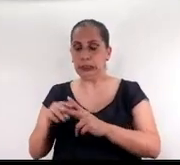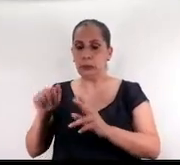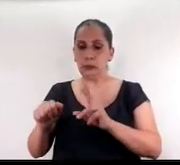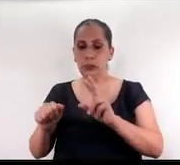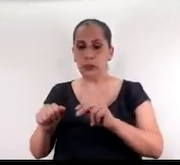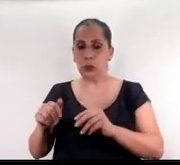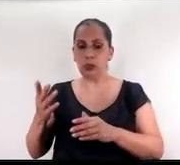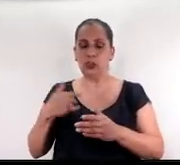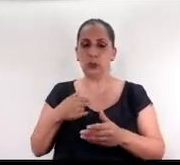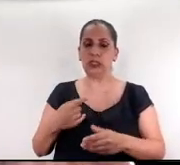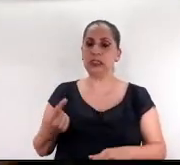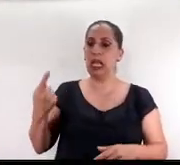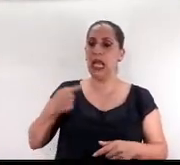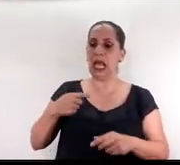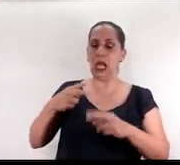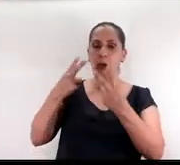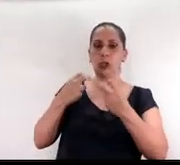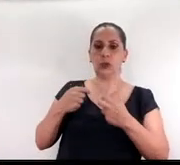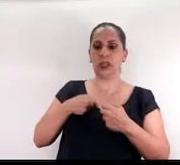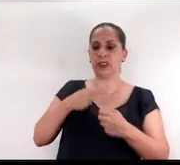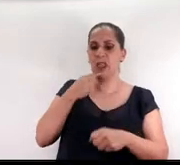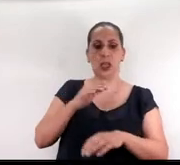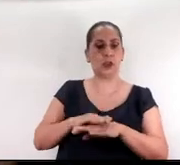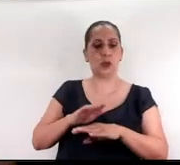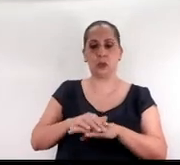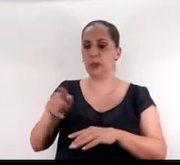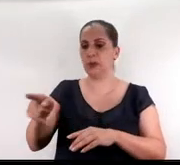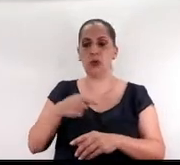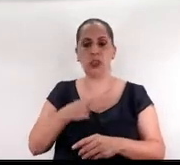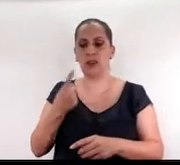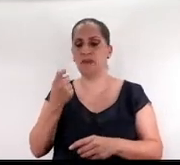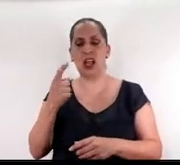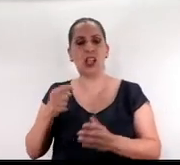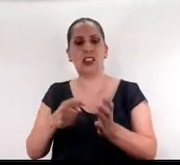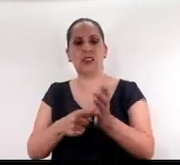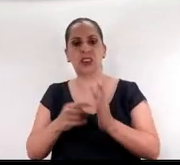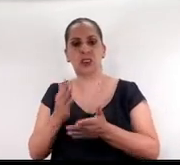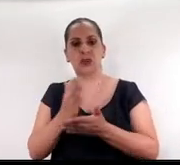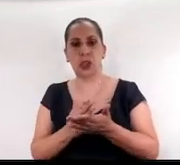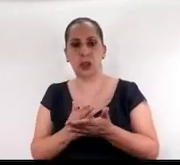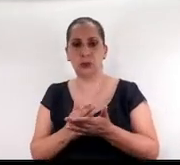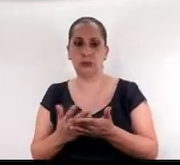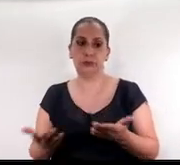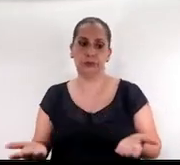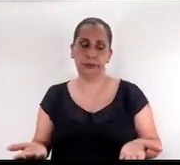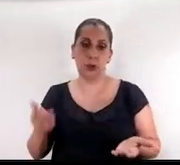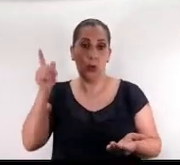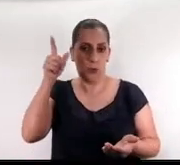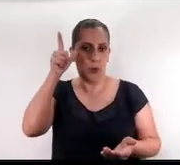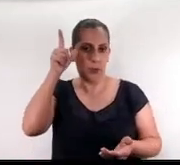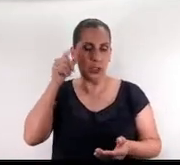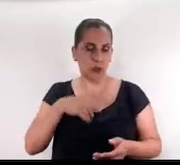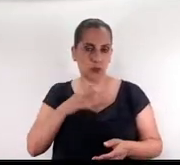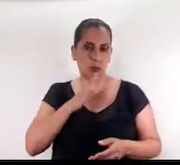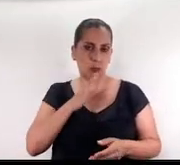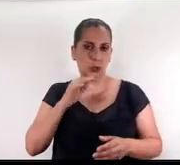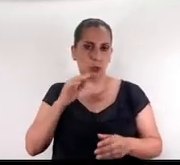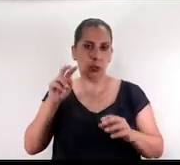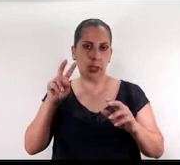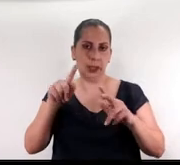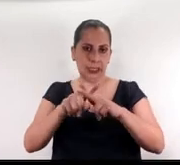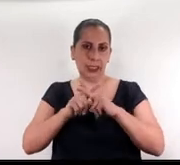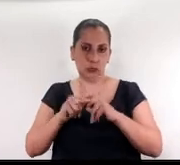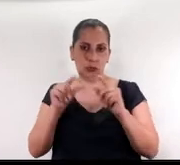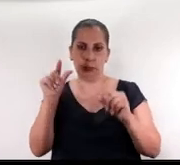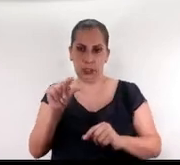contraloría a decirle que aprobó créditos a gente que no tenía todas las condiciones. Por supuesto, me refiero a los créditos pequeños para la gente